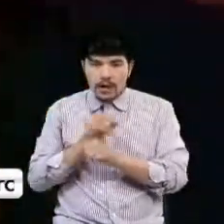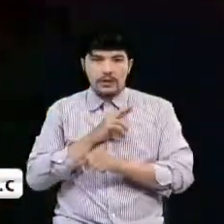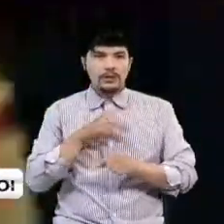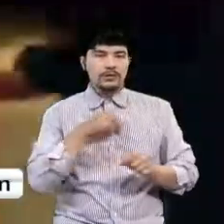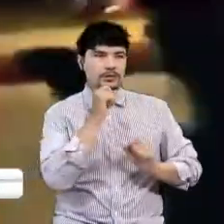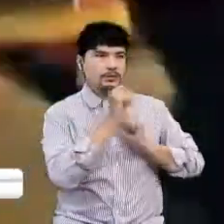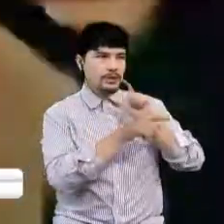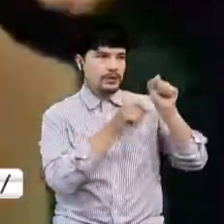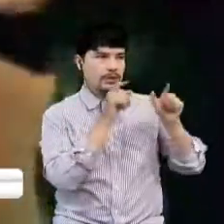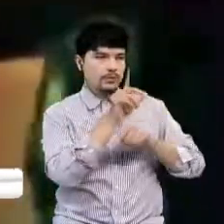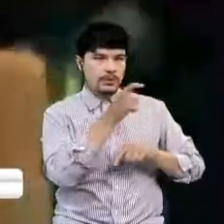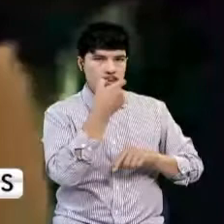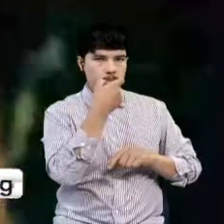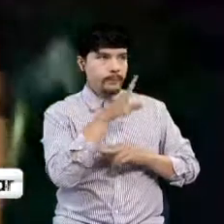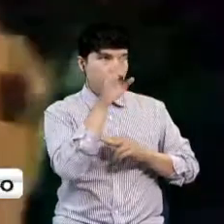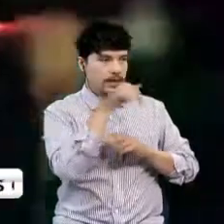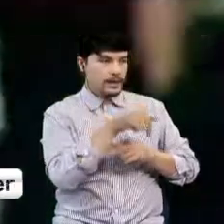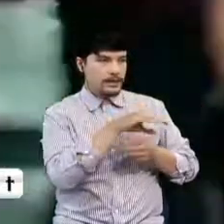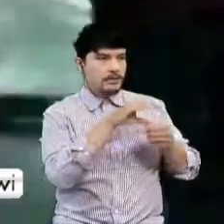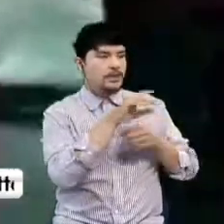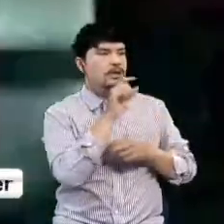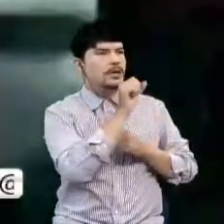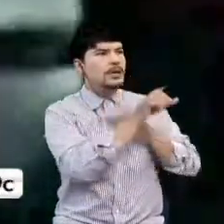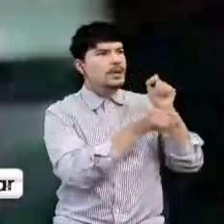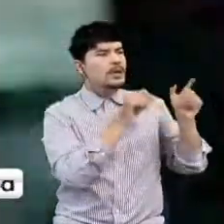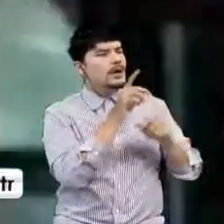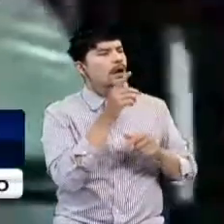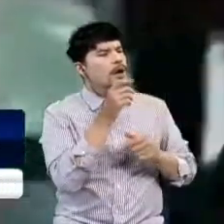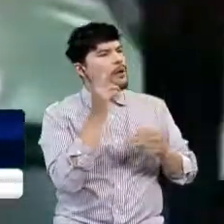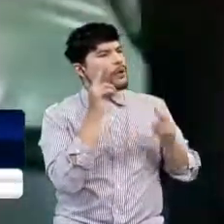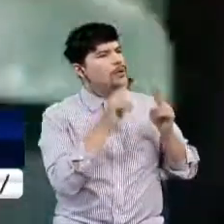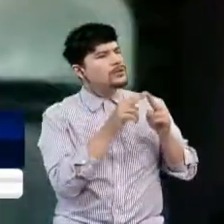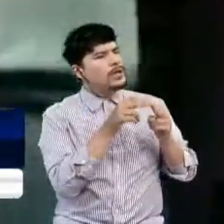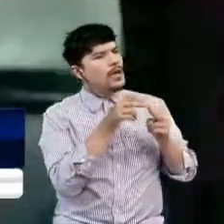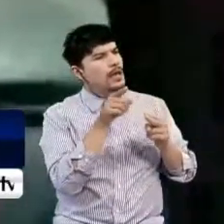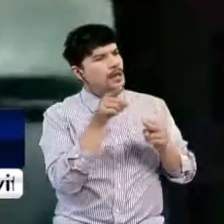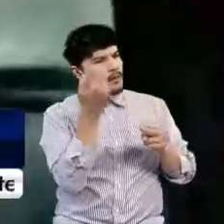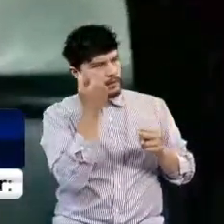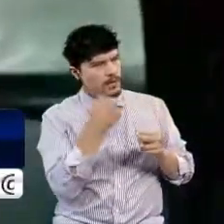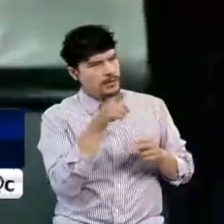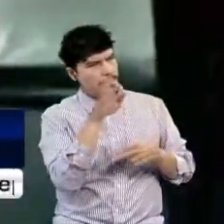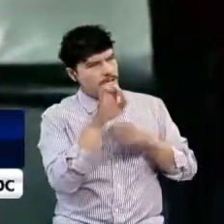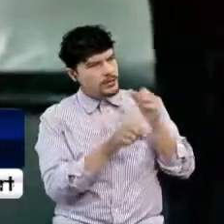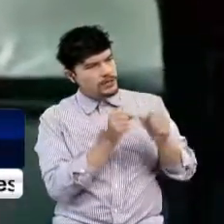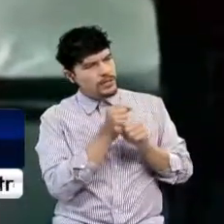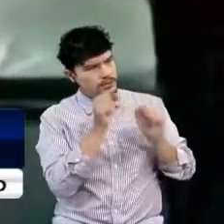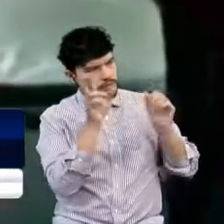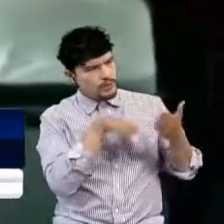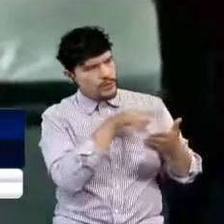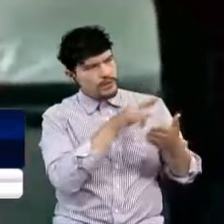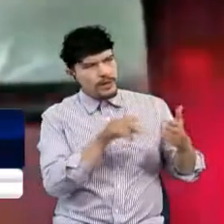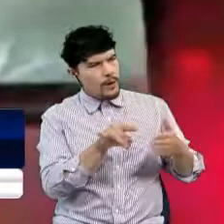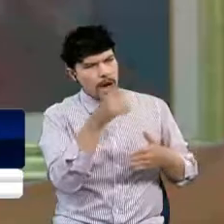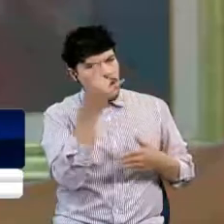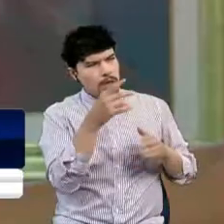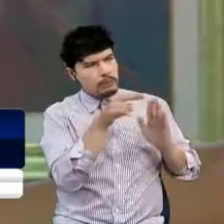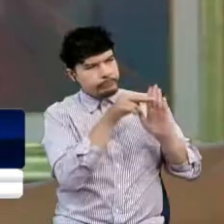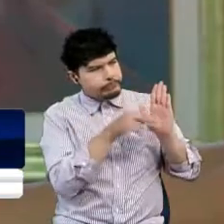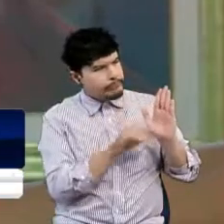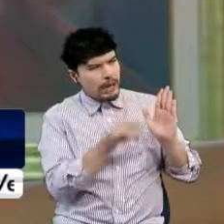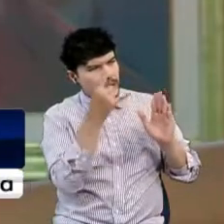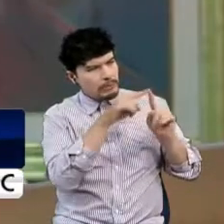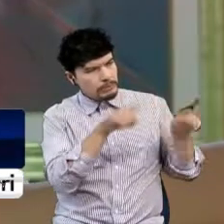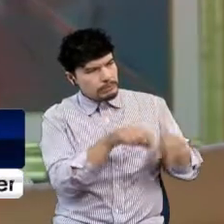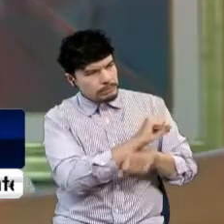con la autoridad de tránsito en bucaramanga para conocer las restricciones que tienen los menores al momento de adquirir su licencia de conducción usted las